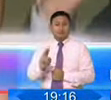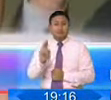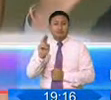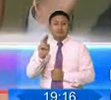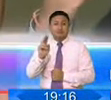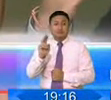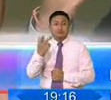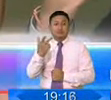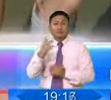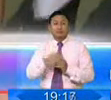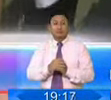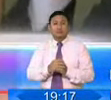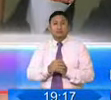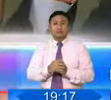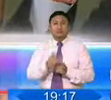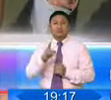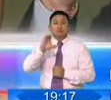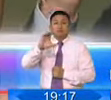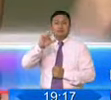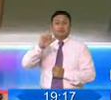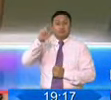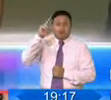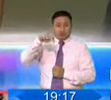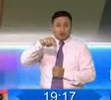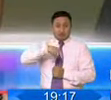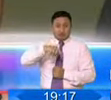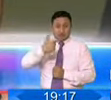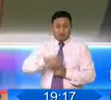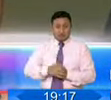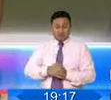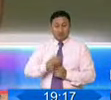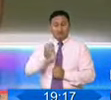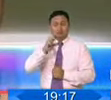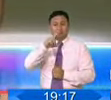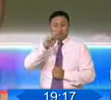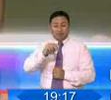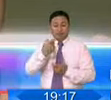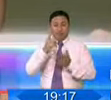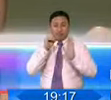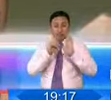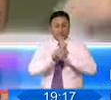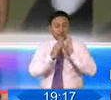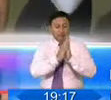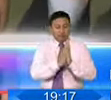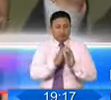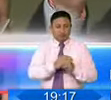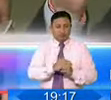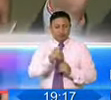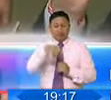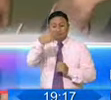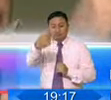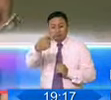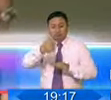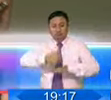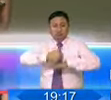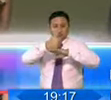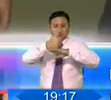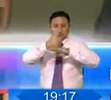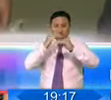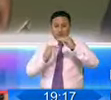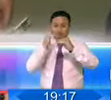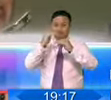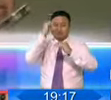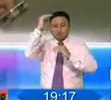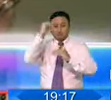a la impugnación ante la CAN, que ya la presentó la SENAE, y después existe otra instancia ante el